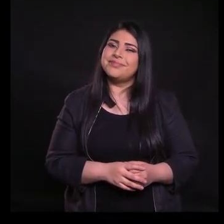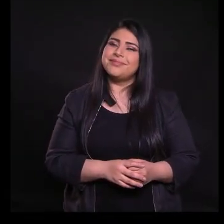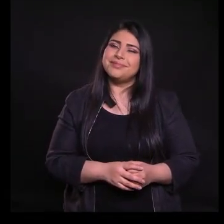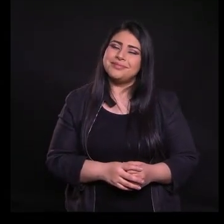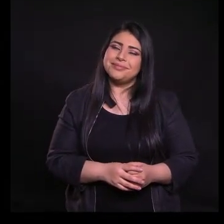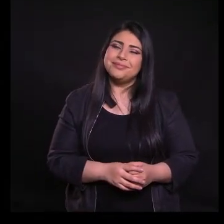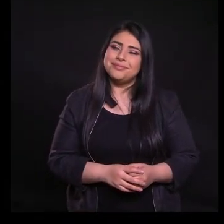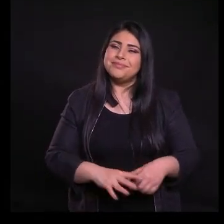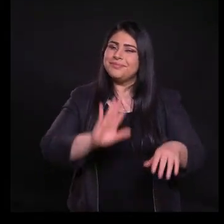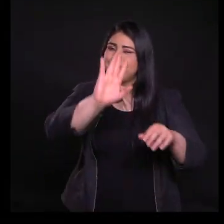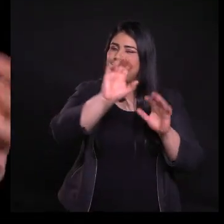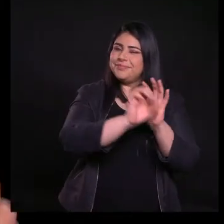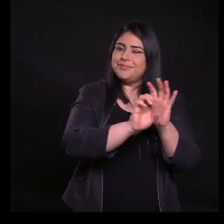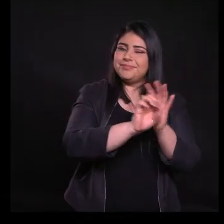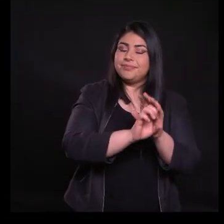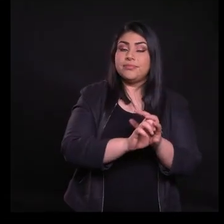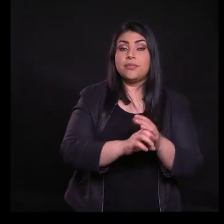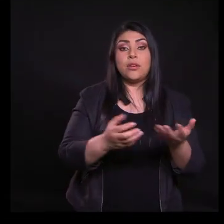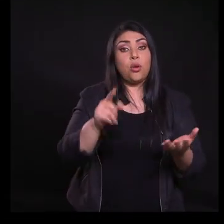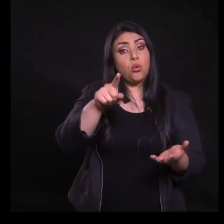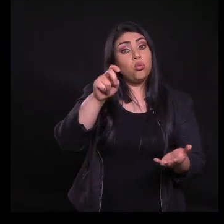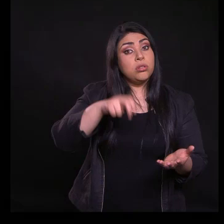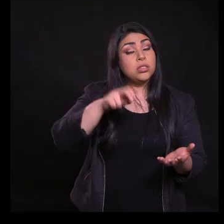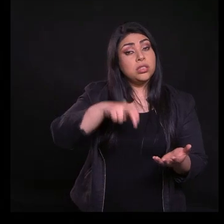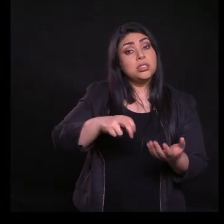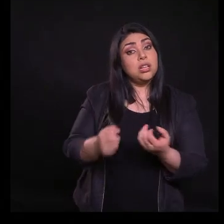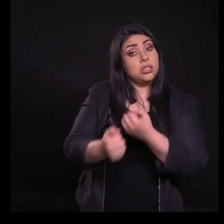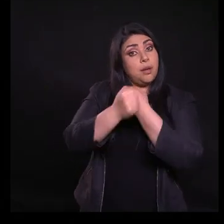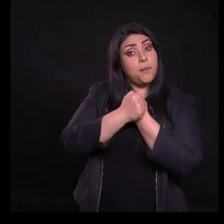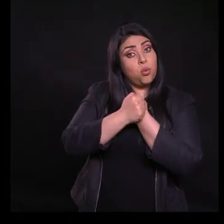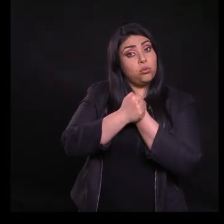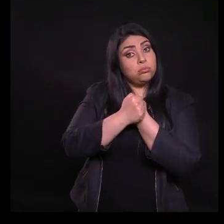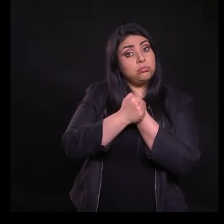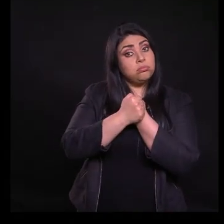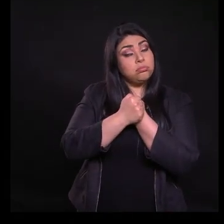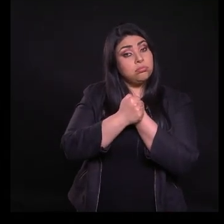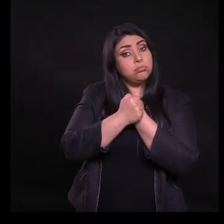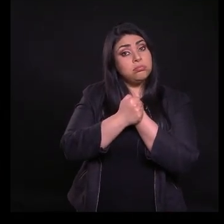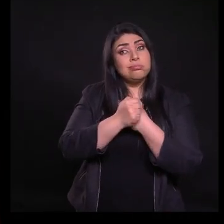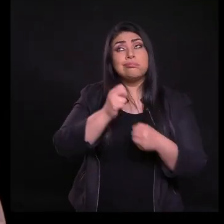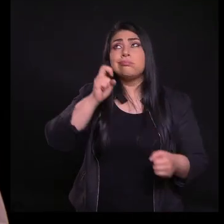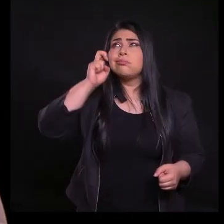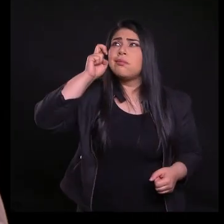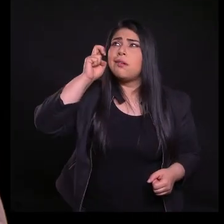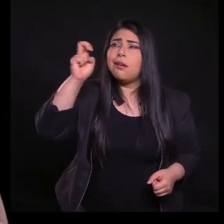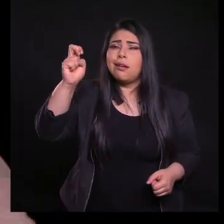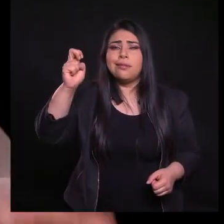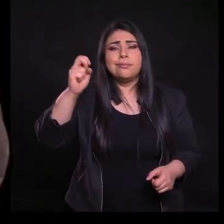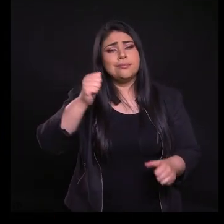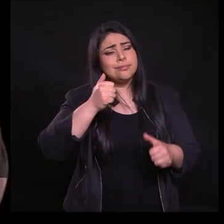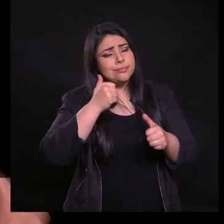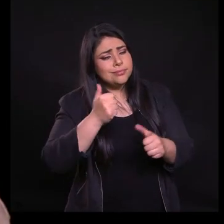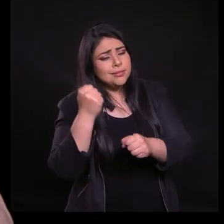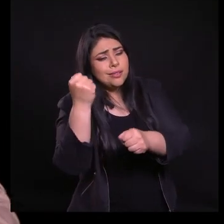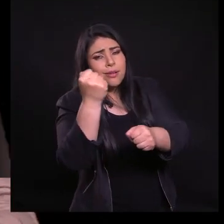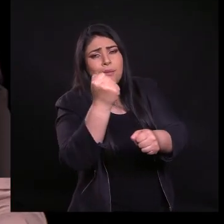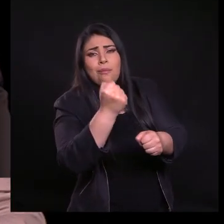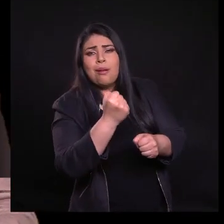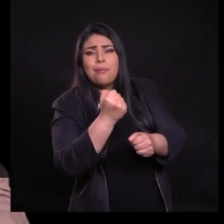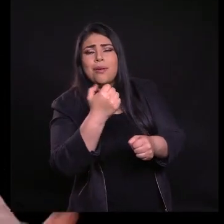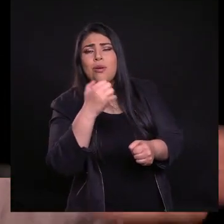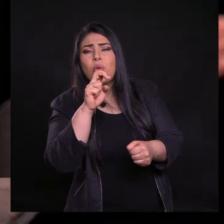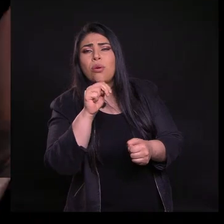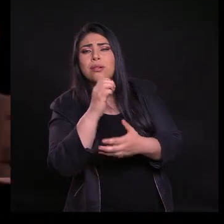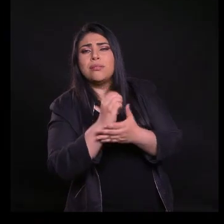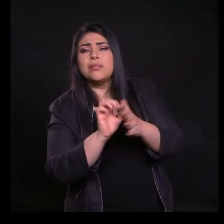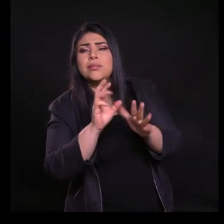ti por ejemplo si necesitas amor sabes él estuvo en pastor juan capítulo 10 y verso